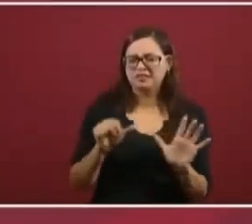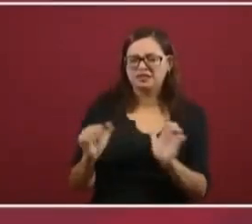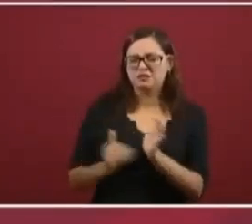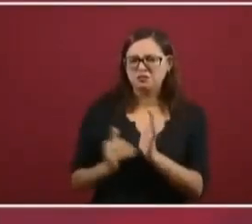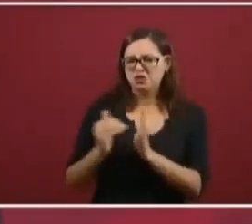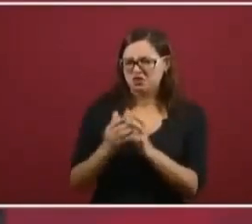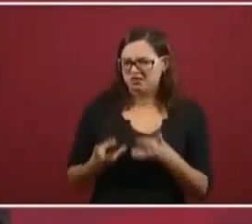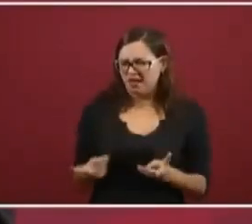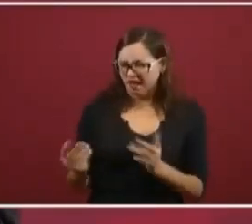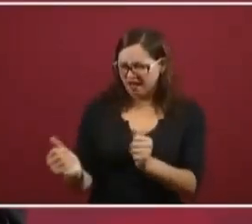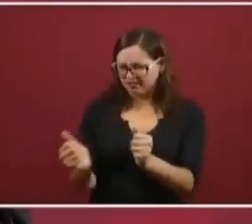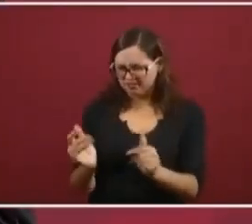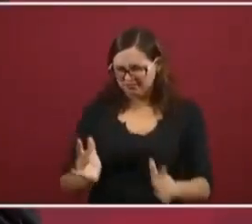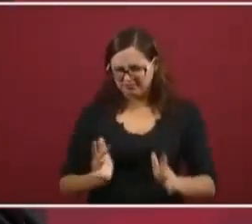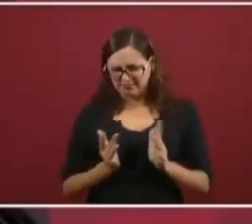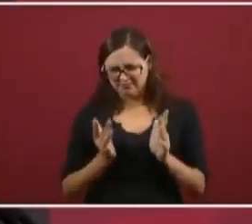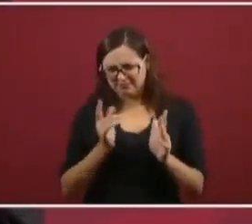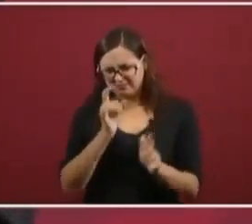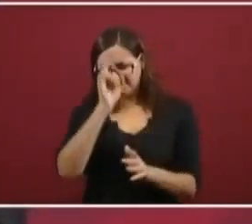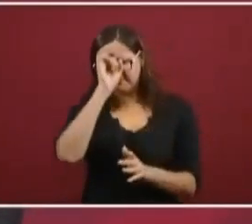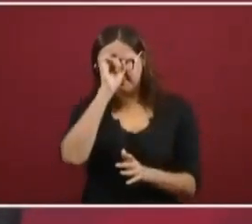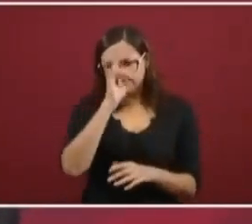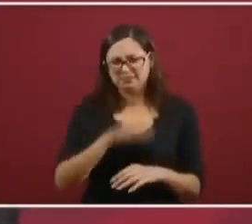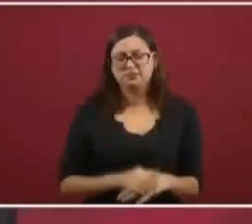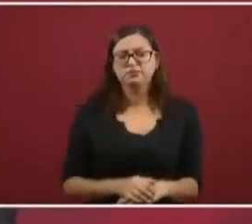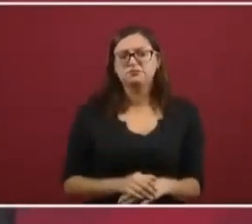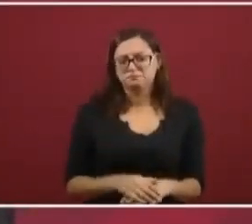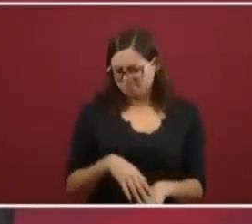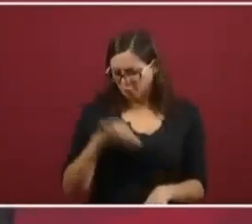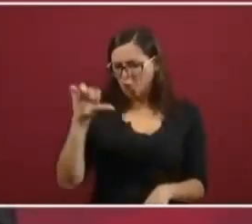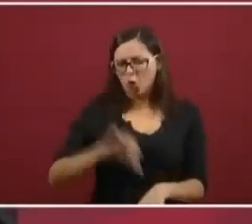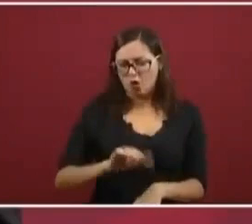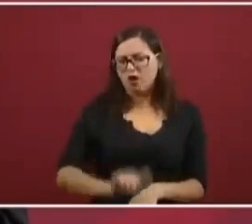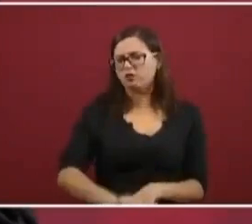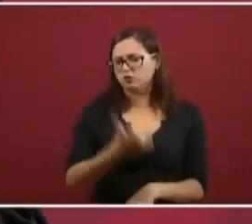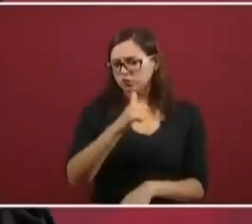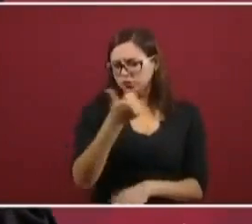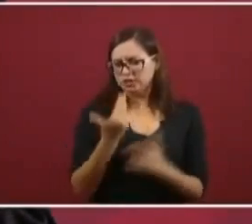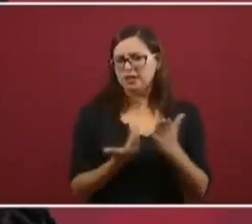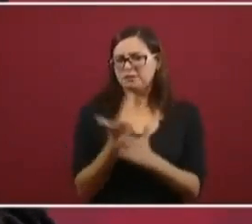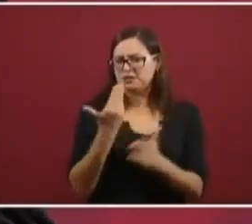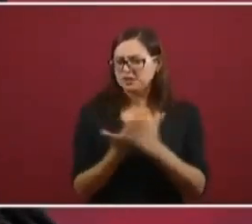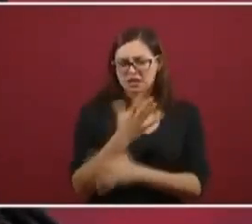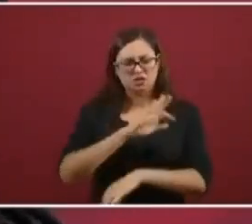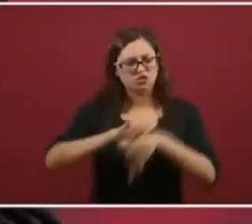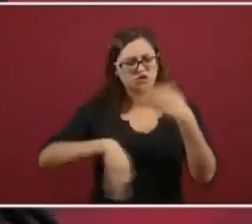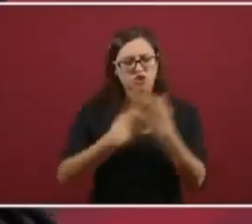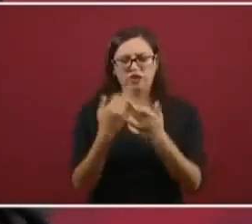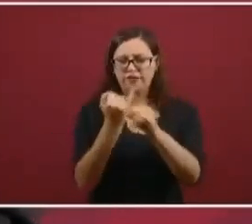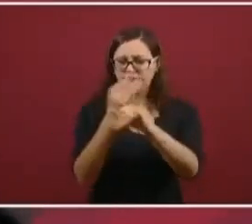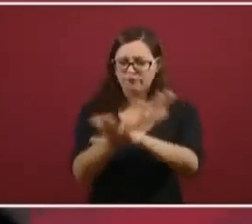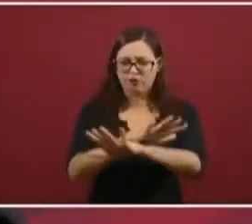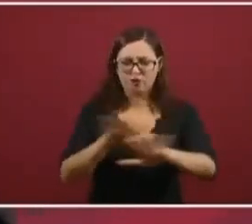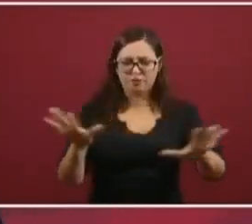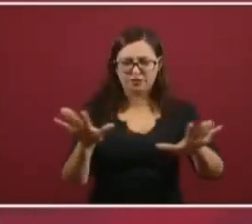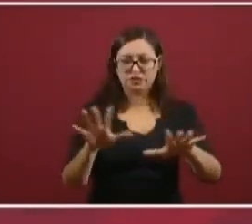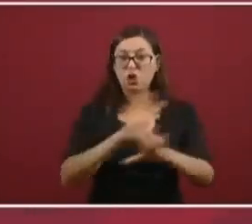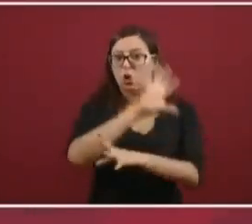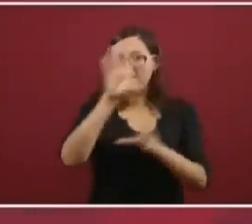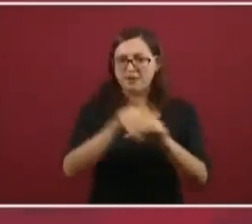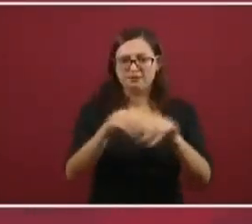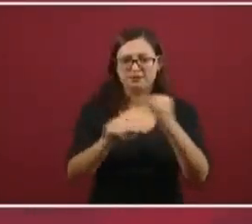millones a las 11 de la mañana se les va a dar a conocer la información